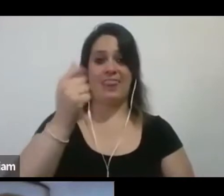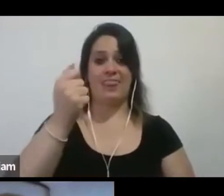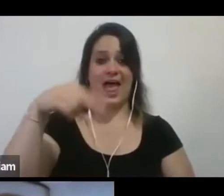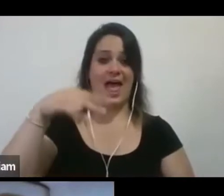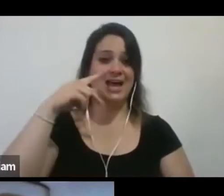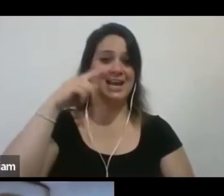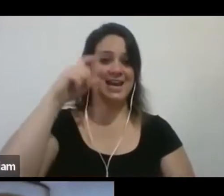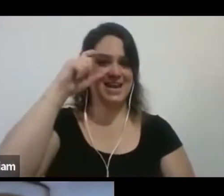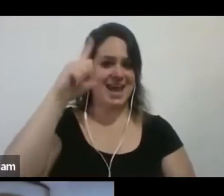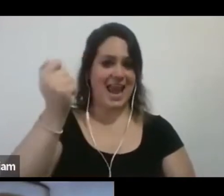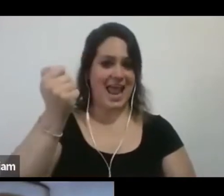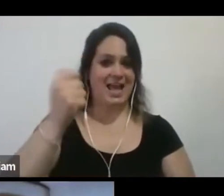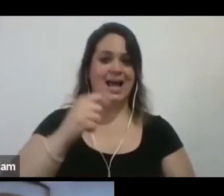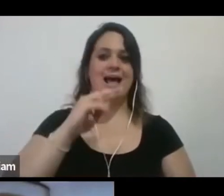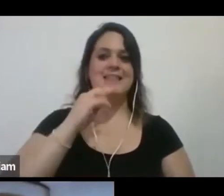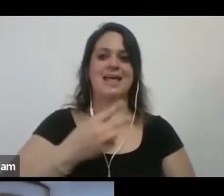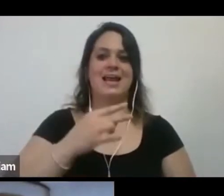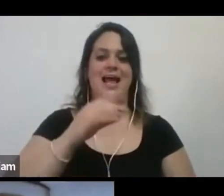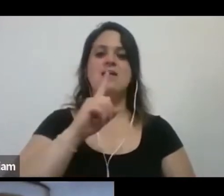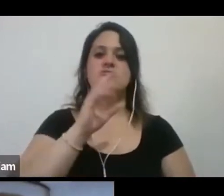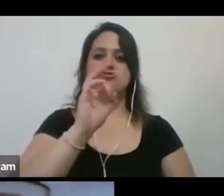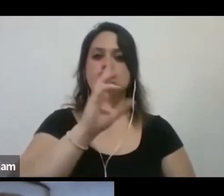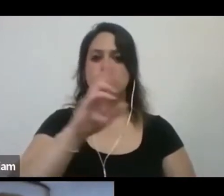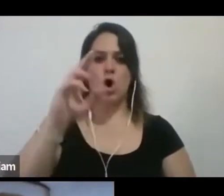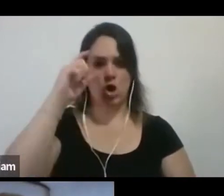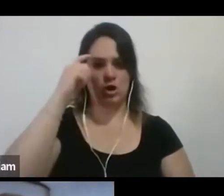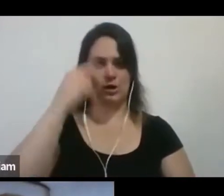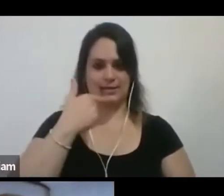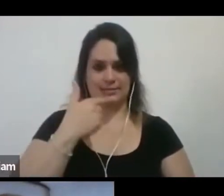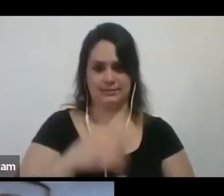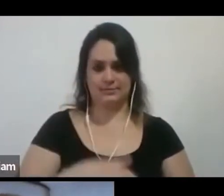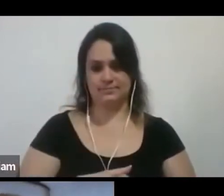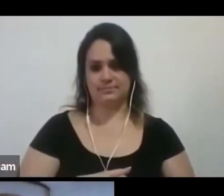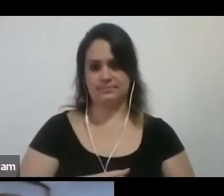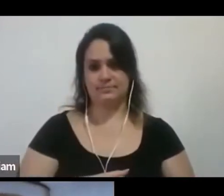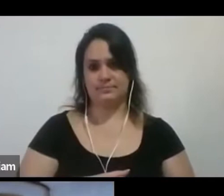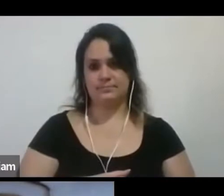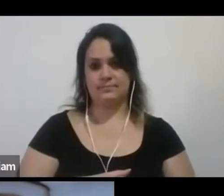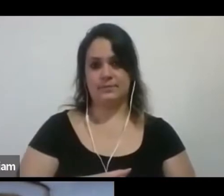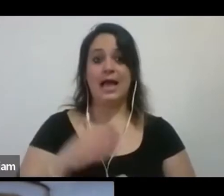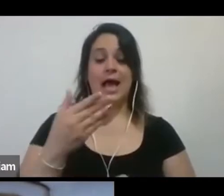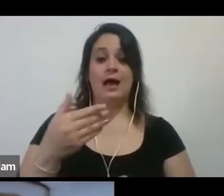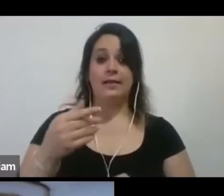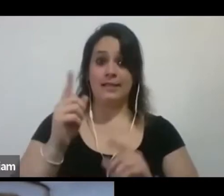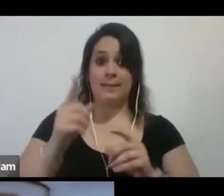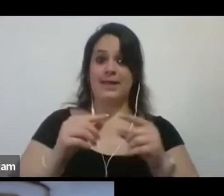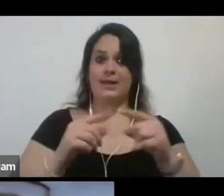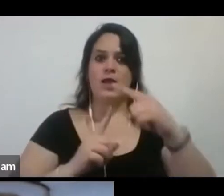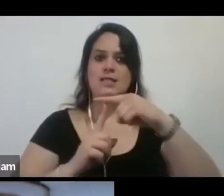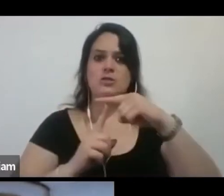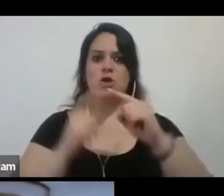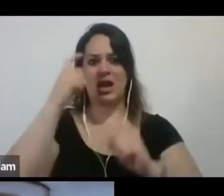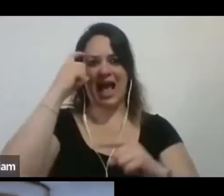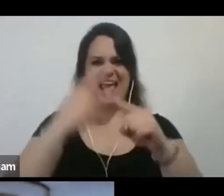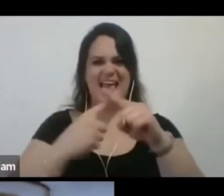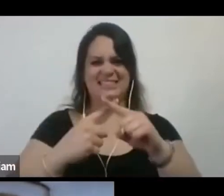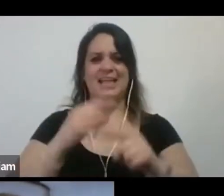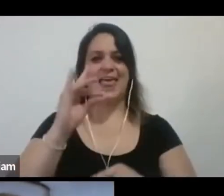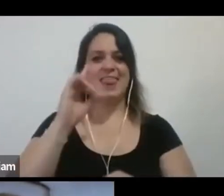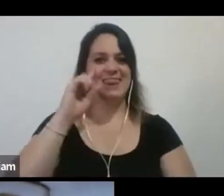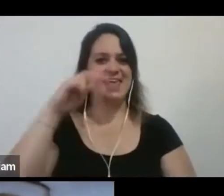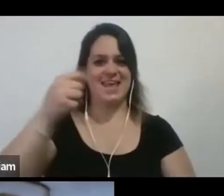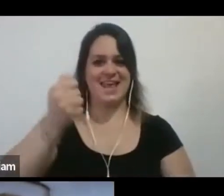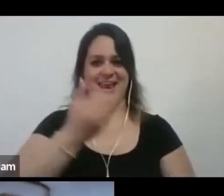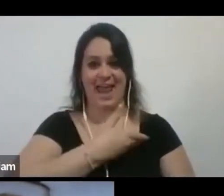cabeza central es la DGP, conocida como ex-DINAF, donde la directora es la licenciada